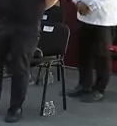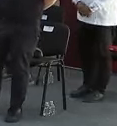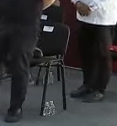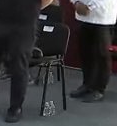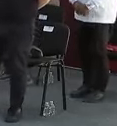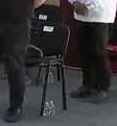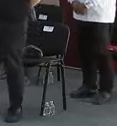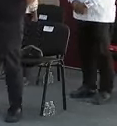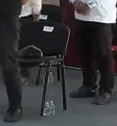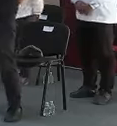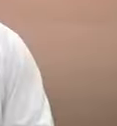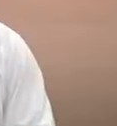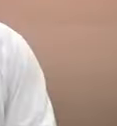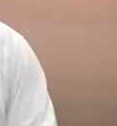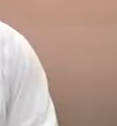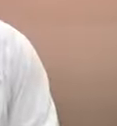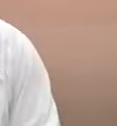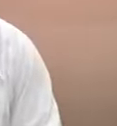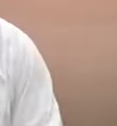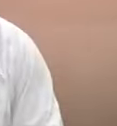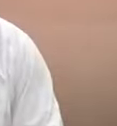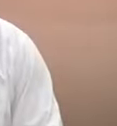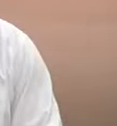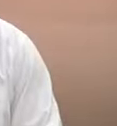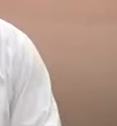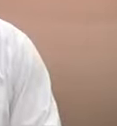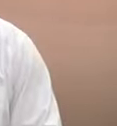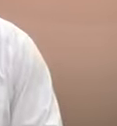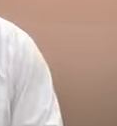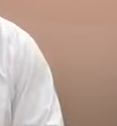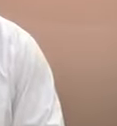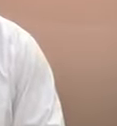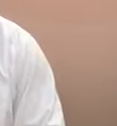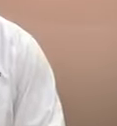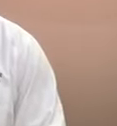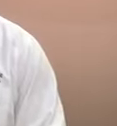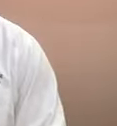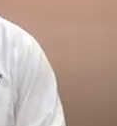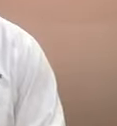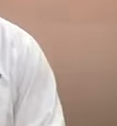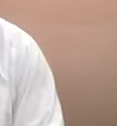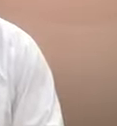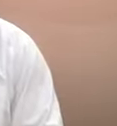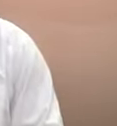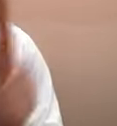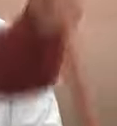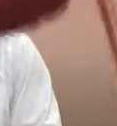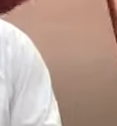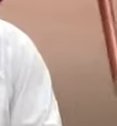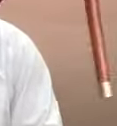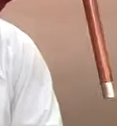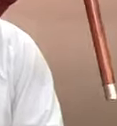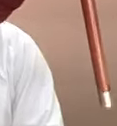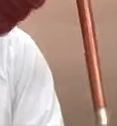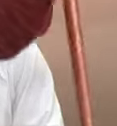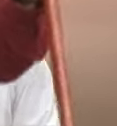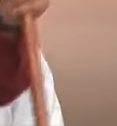artesanales, el presidente constitucional de los Estados Unidos Mexicanos, licenciado Andrés Manuel López